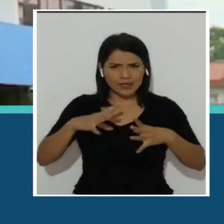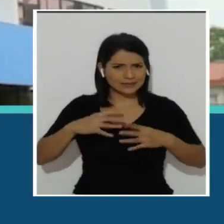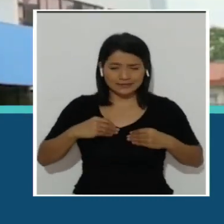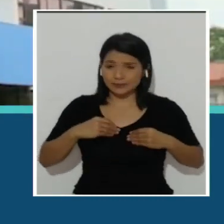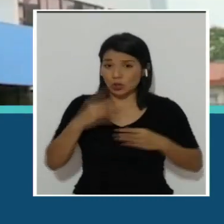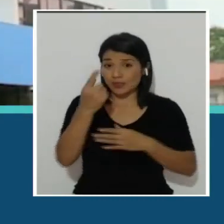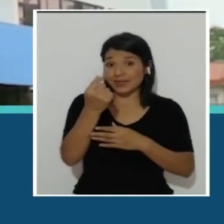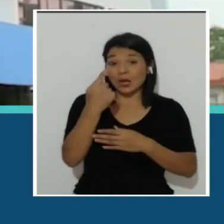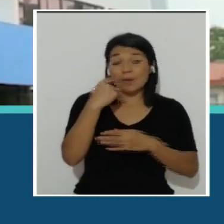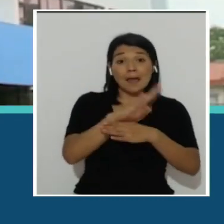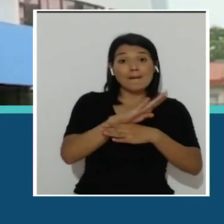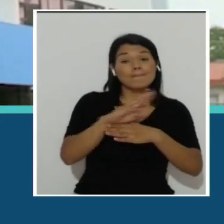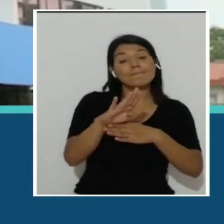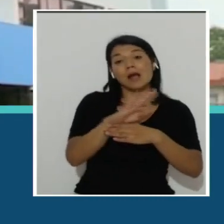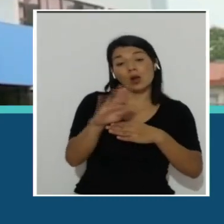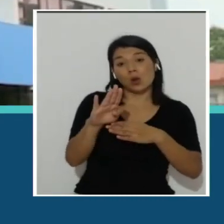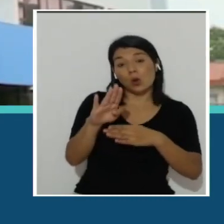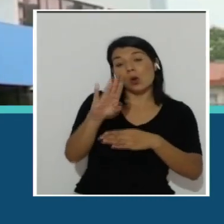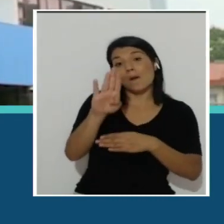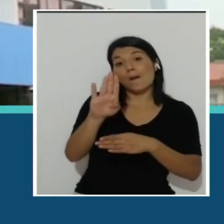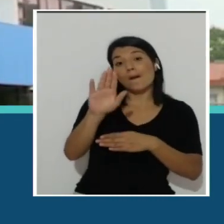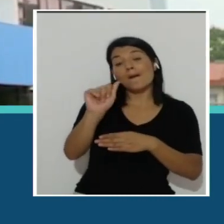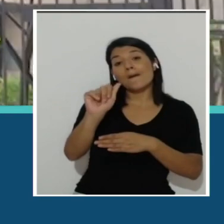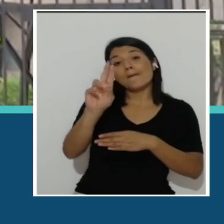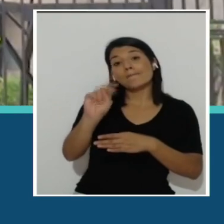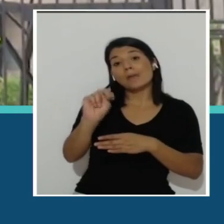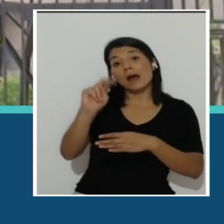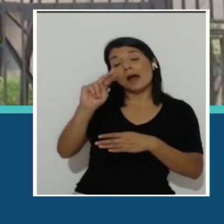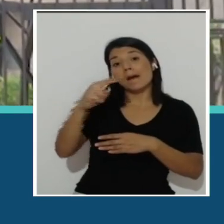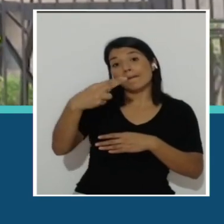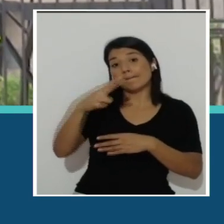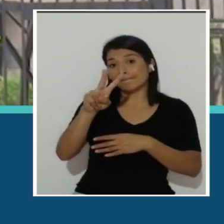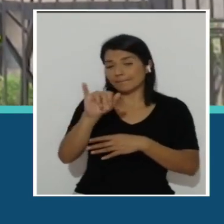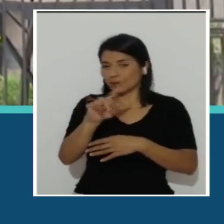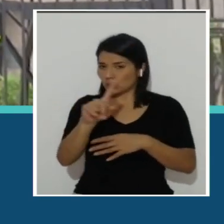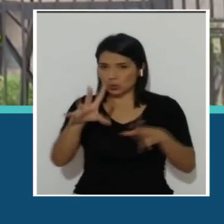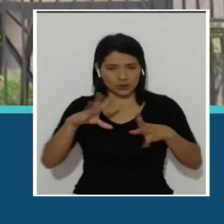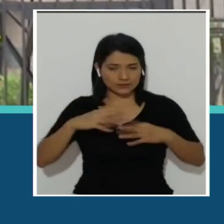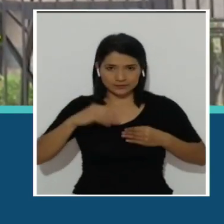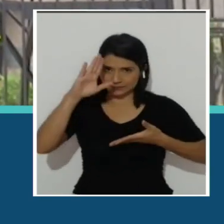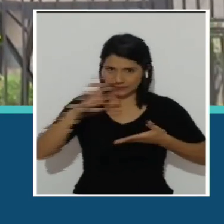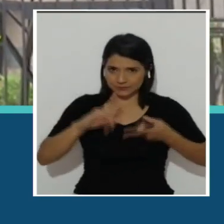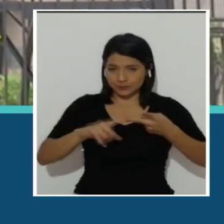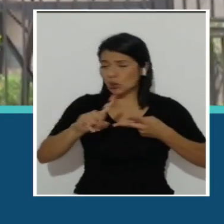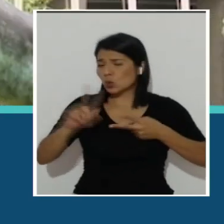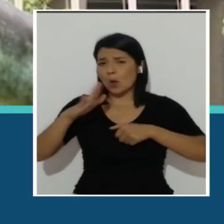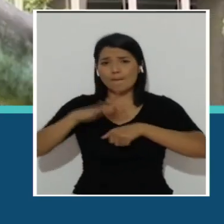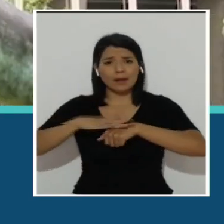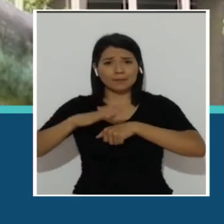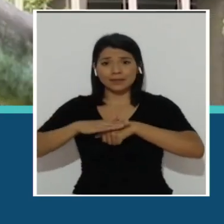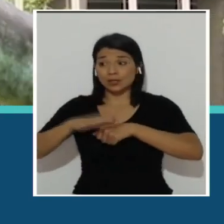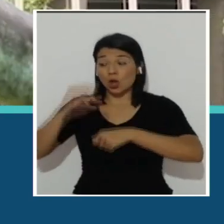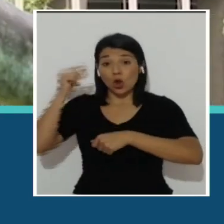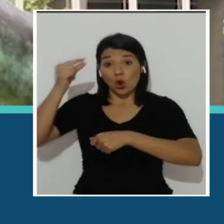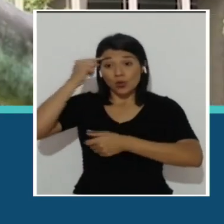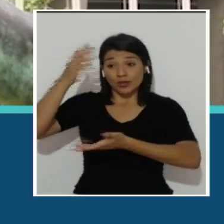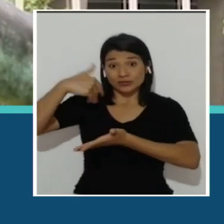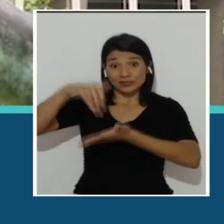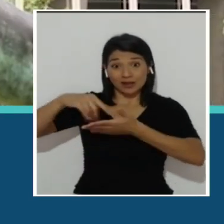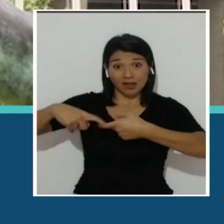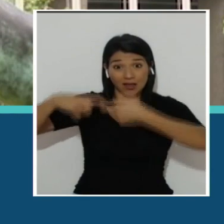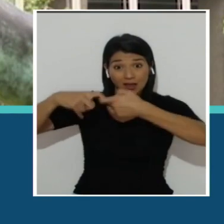Vivienda, Bambi, y no aprobarán una moción para eliminar el descongelamiento de plazas en el gobierno central, ya que esto aumentaría el